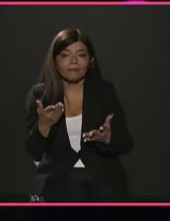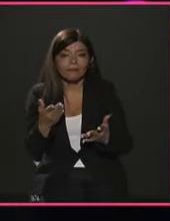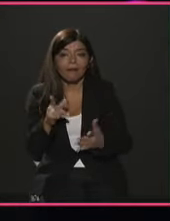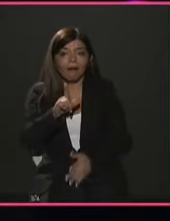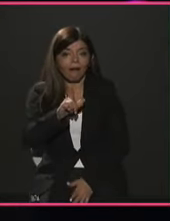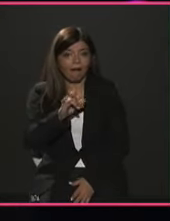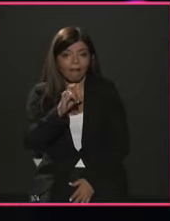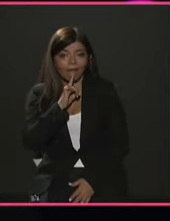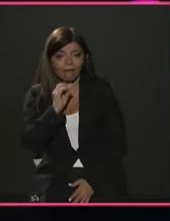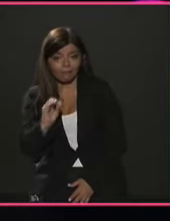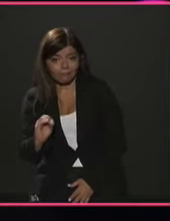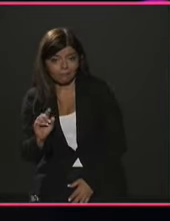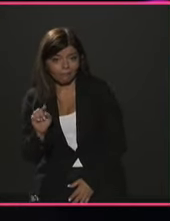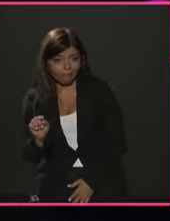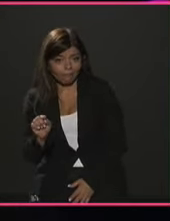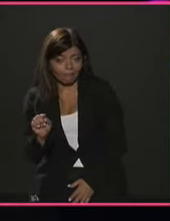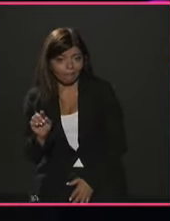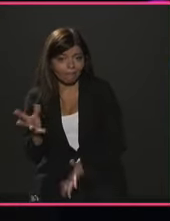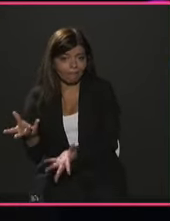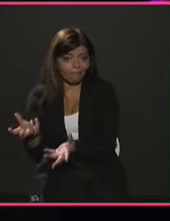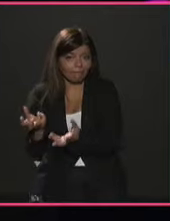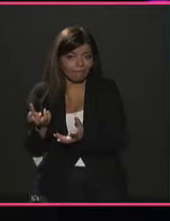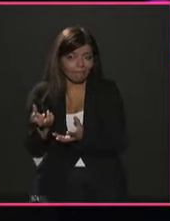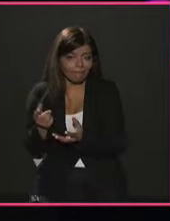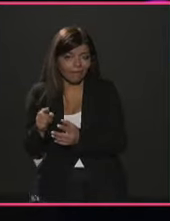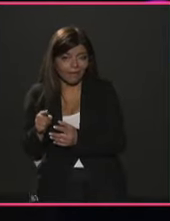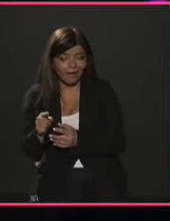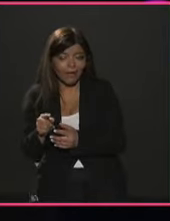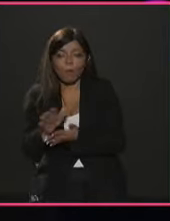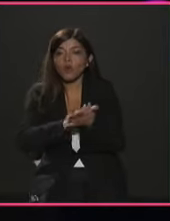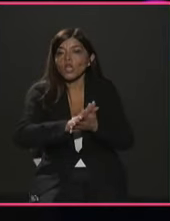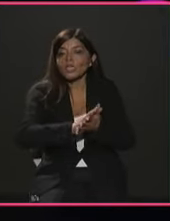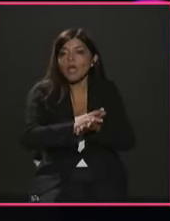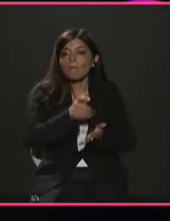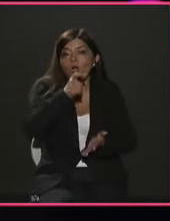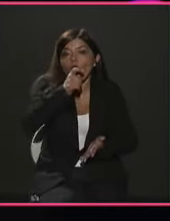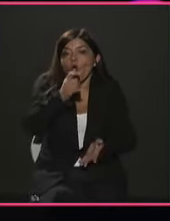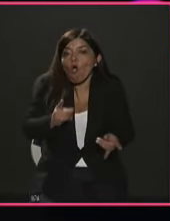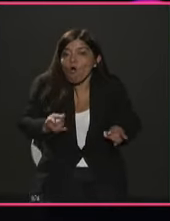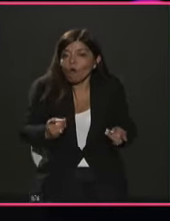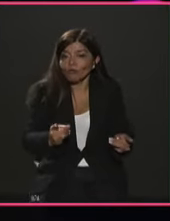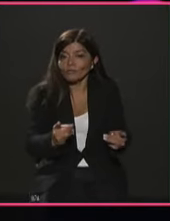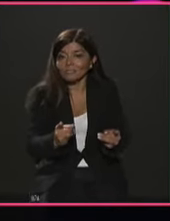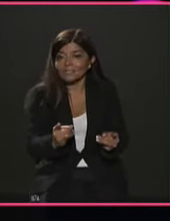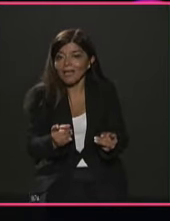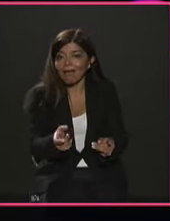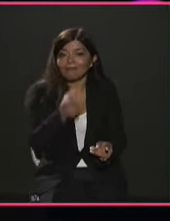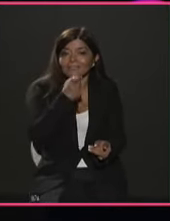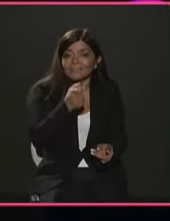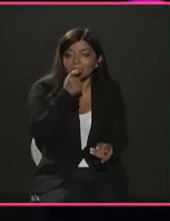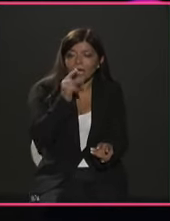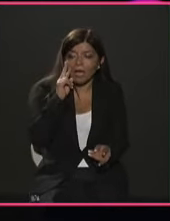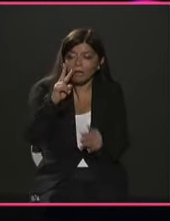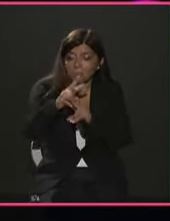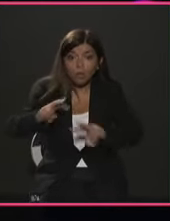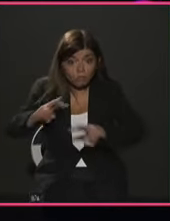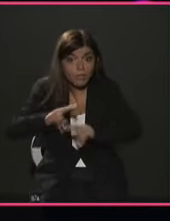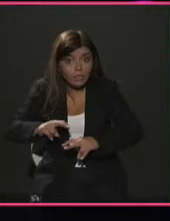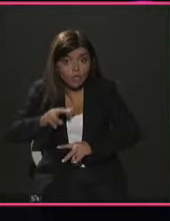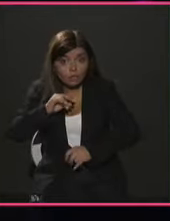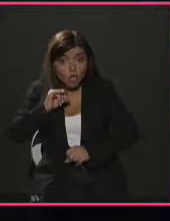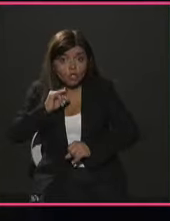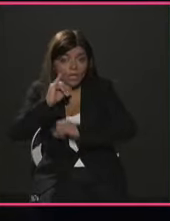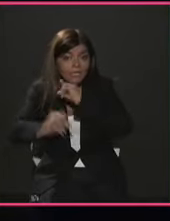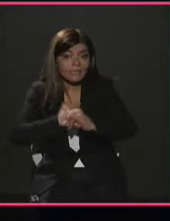litio para las baterías recargables Esto está en internet Esto está en todas las